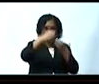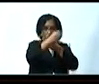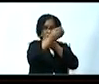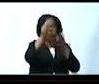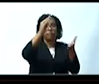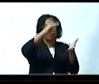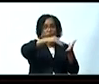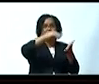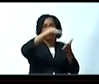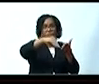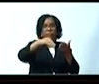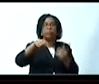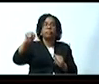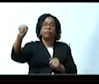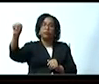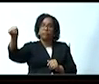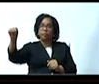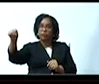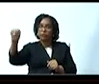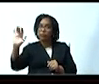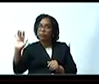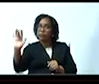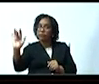sí o no para liberal de lectura.